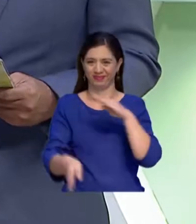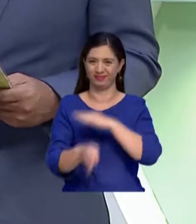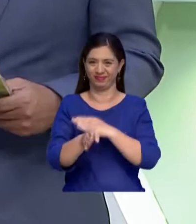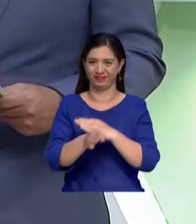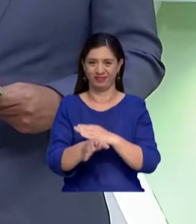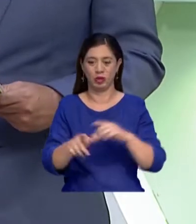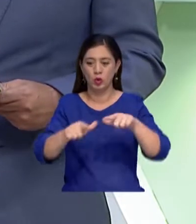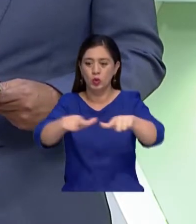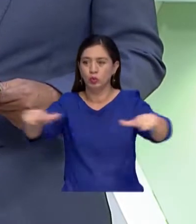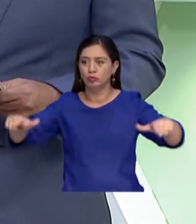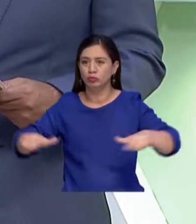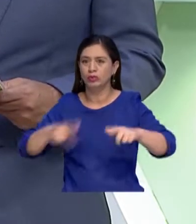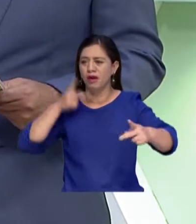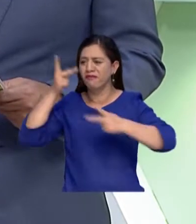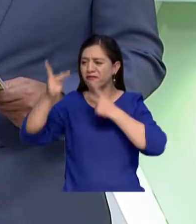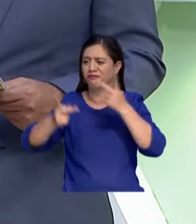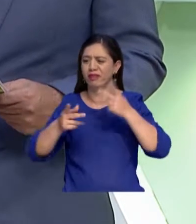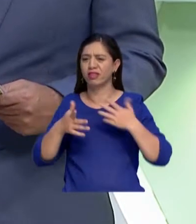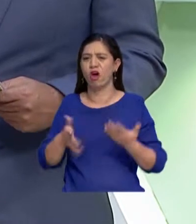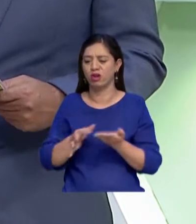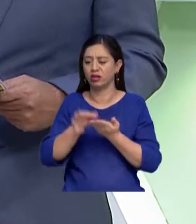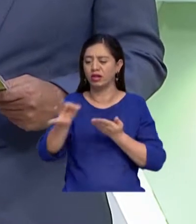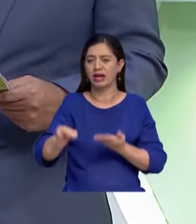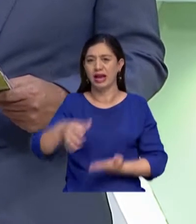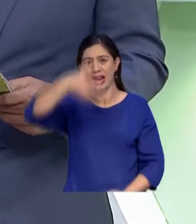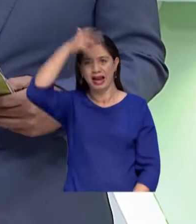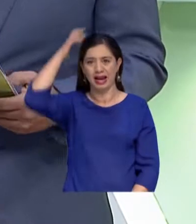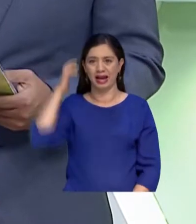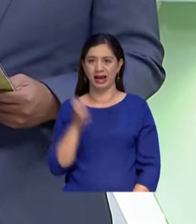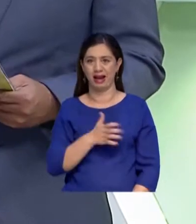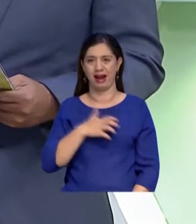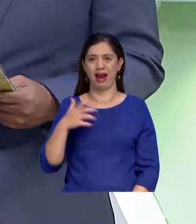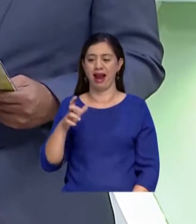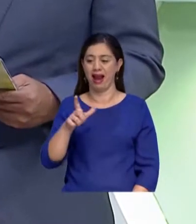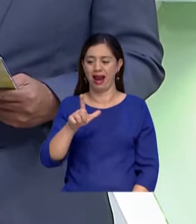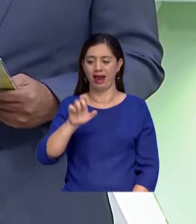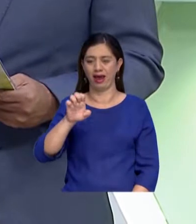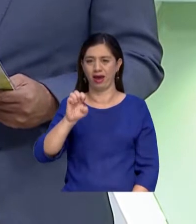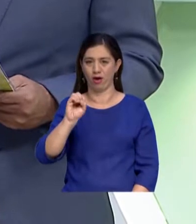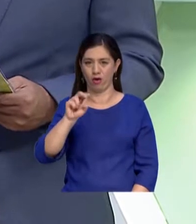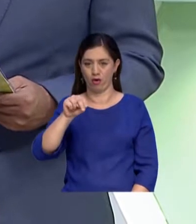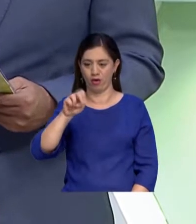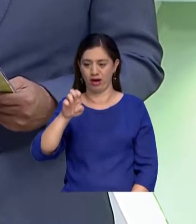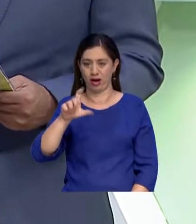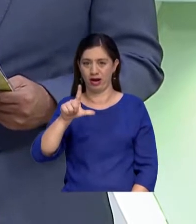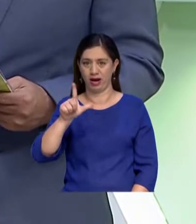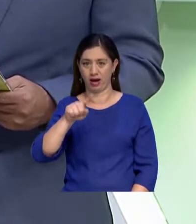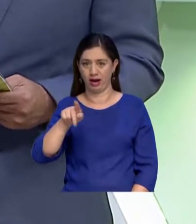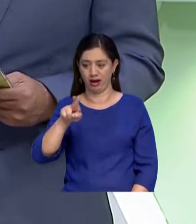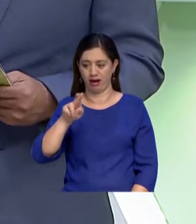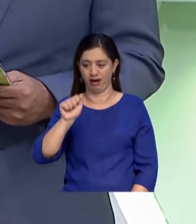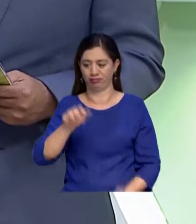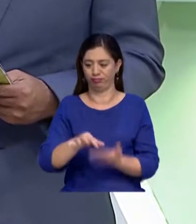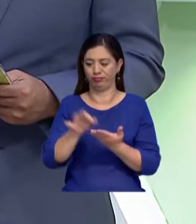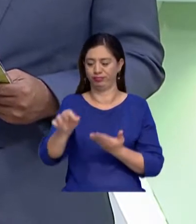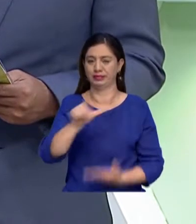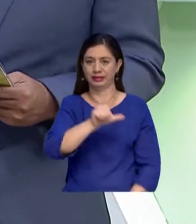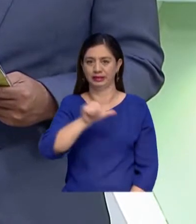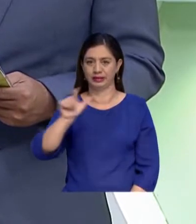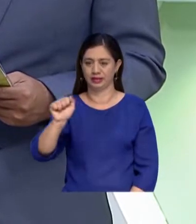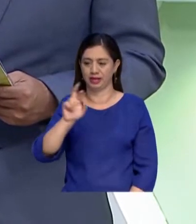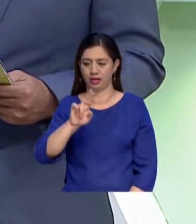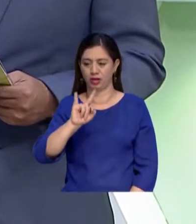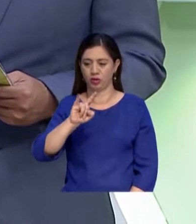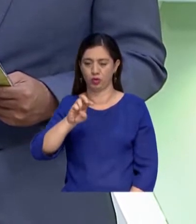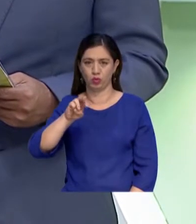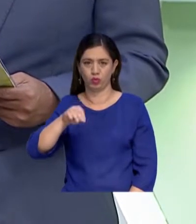Un lugar ideal para visitar en La Leonera, zona rural de Santiago de Cali, es la Reserva Natural Los Yarumos. Aquí la CBC realizó trabajos de